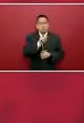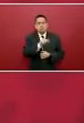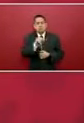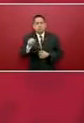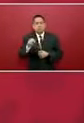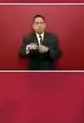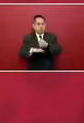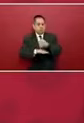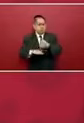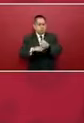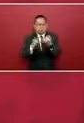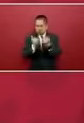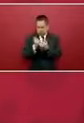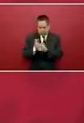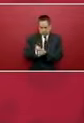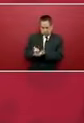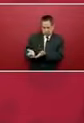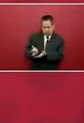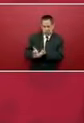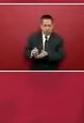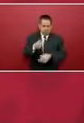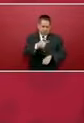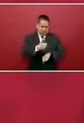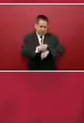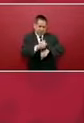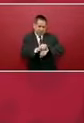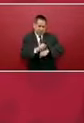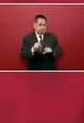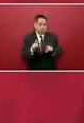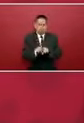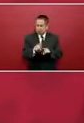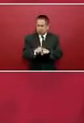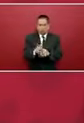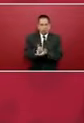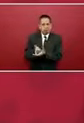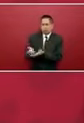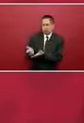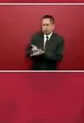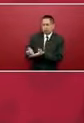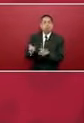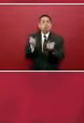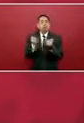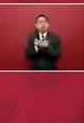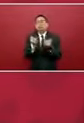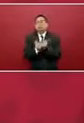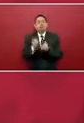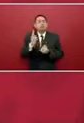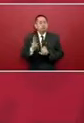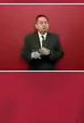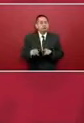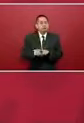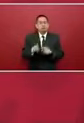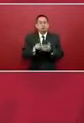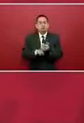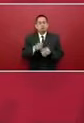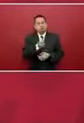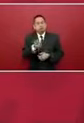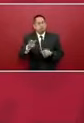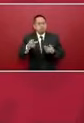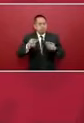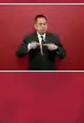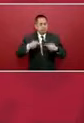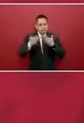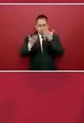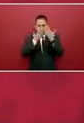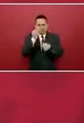del nivel básico, de primaria y secundaria, y es igual que el que van a recibir los estudiantes del